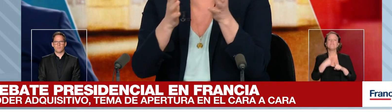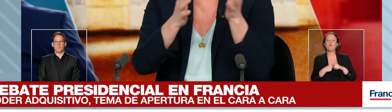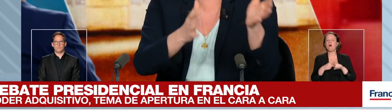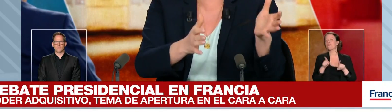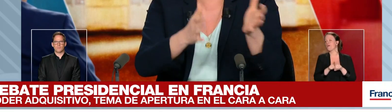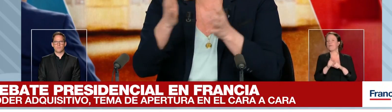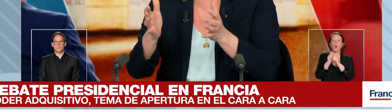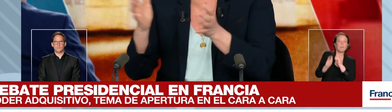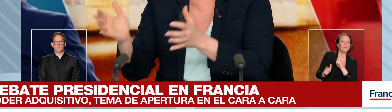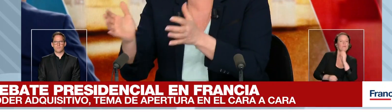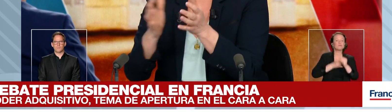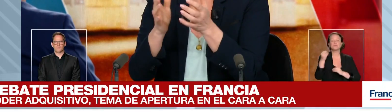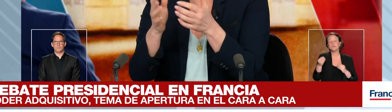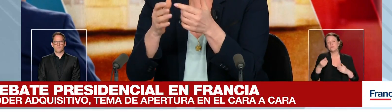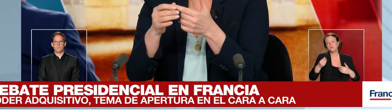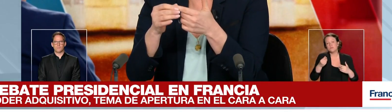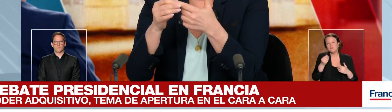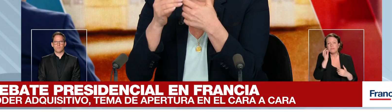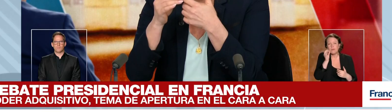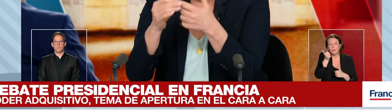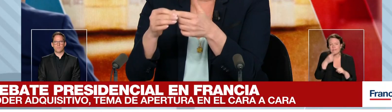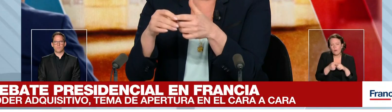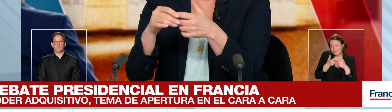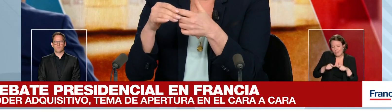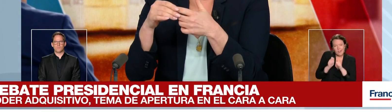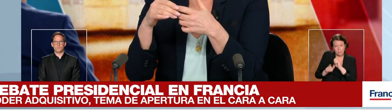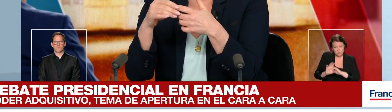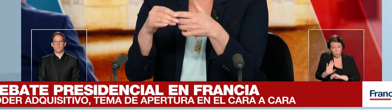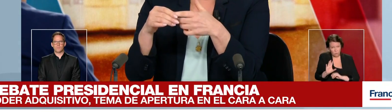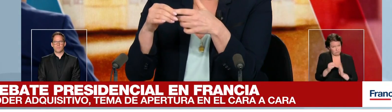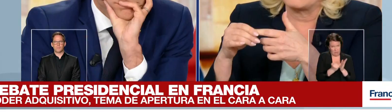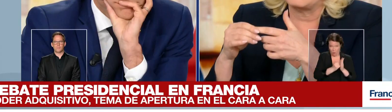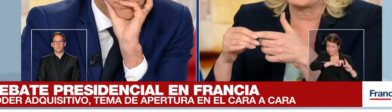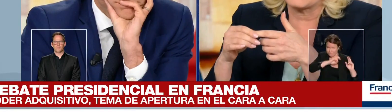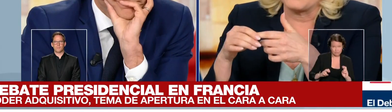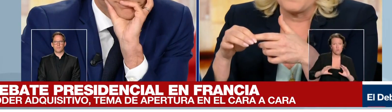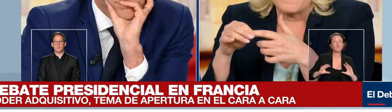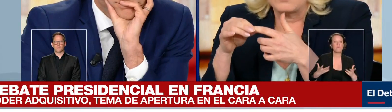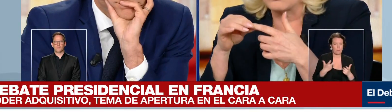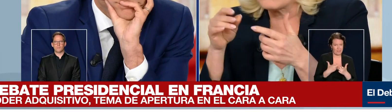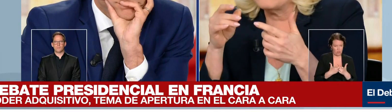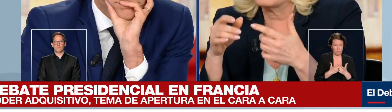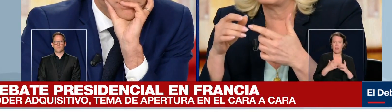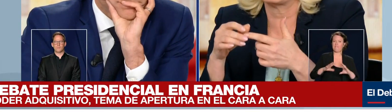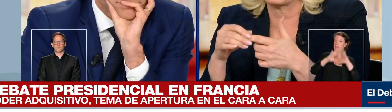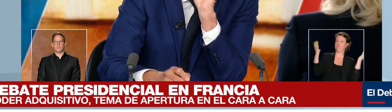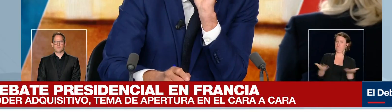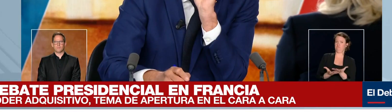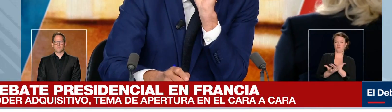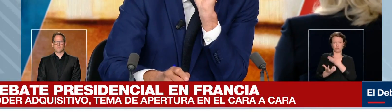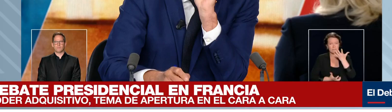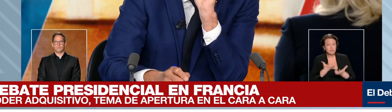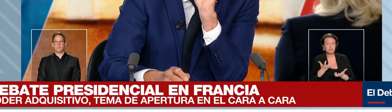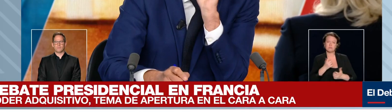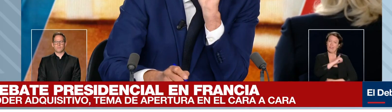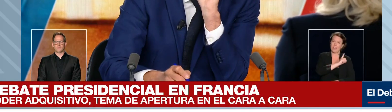perenne, no con tiquetes de racionamiento, no con cosas temporales, sino de manera siempre el